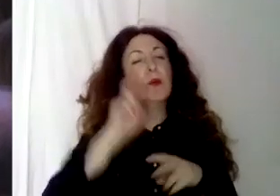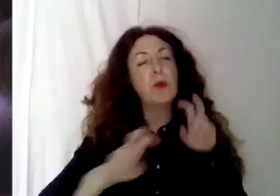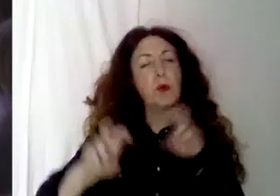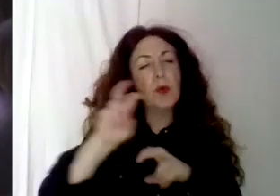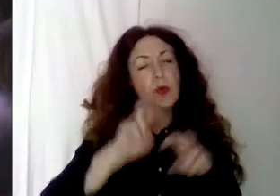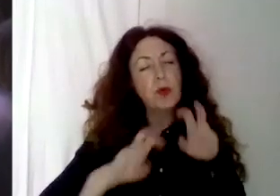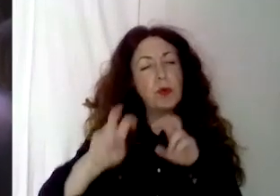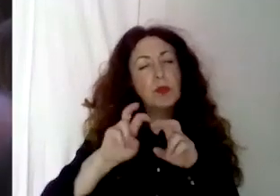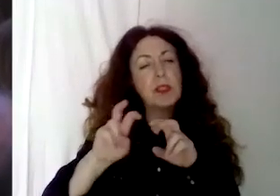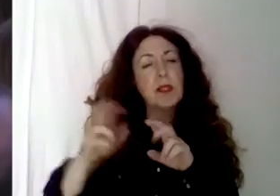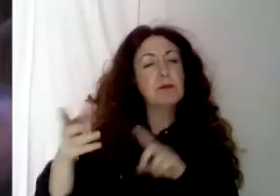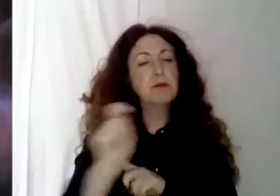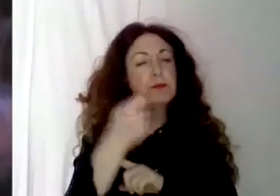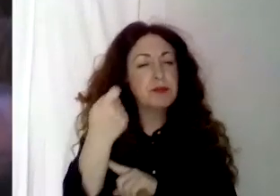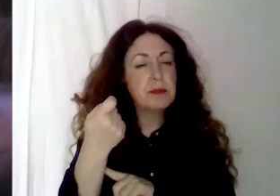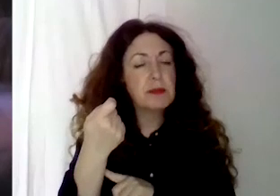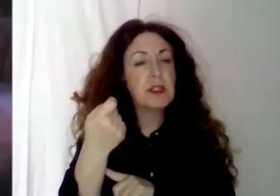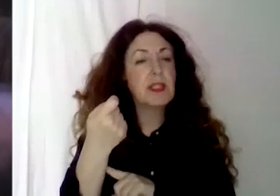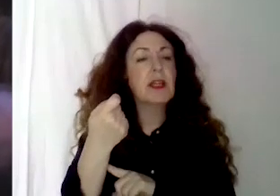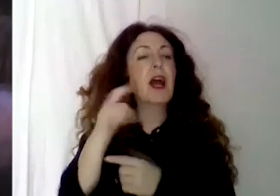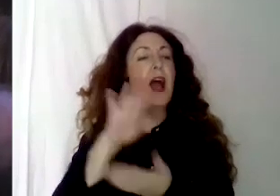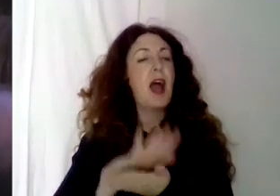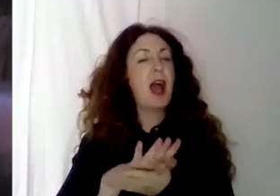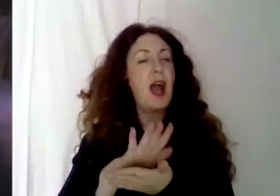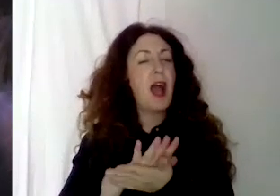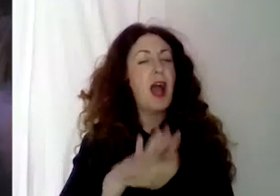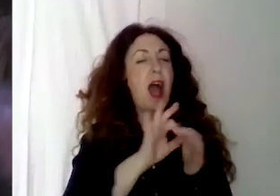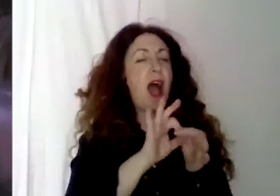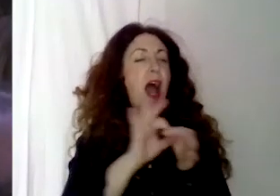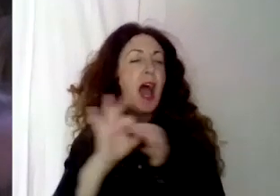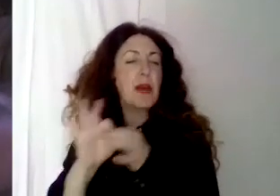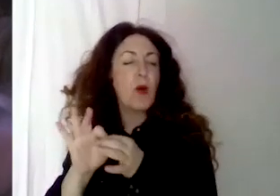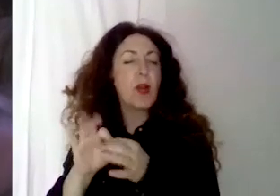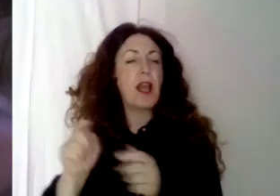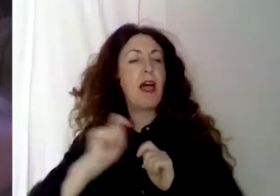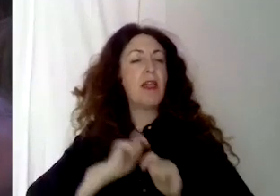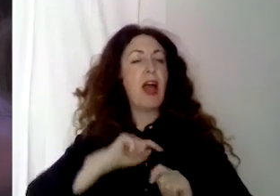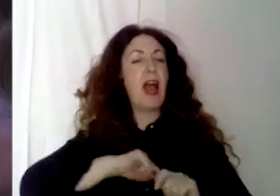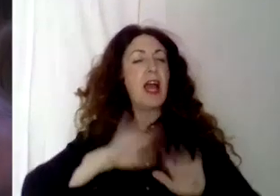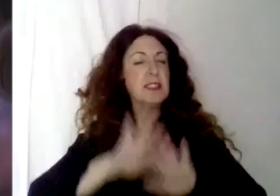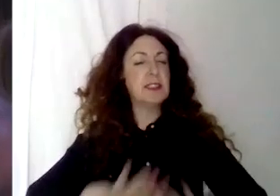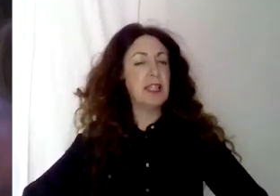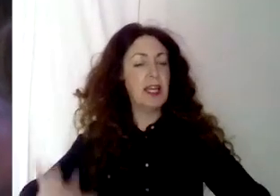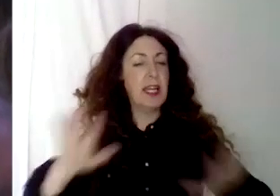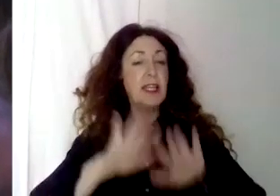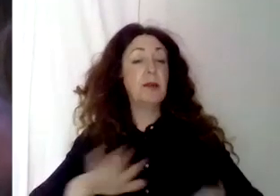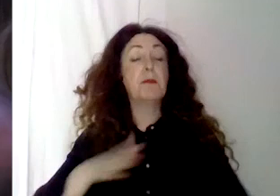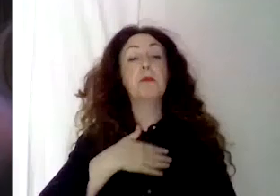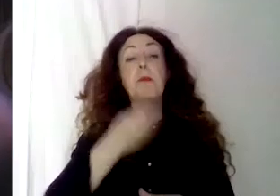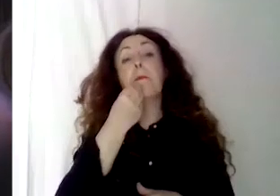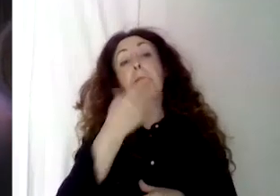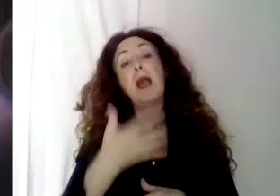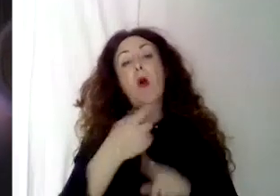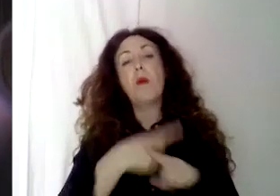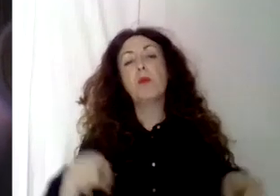serenidad, es mucho mejor la música de Bach o de Mozart, la pintura de Rafael o